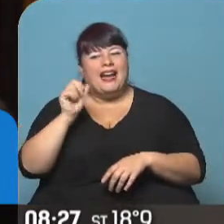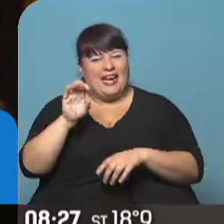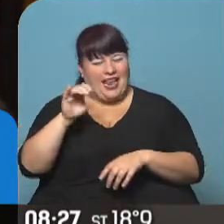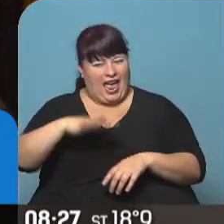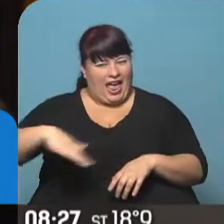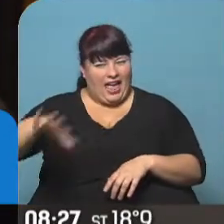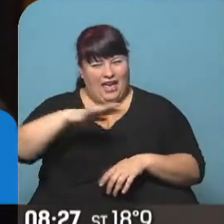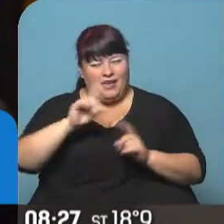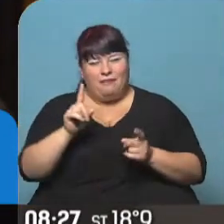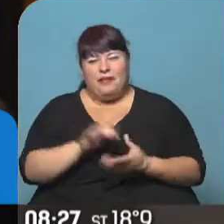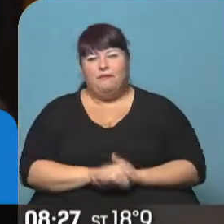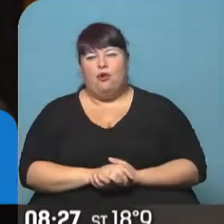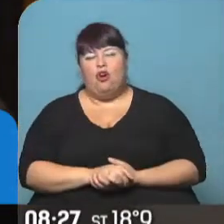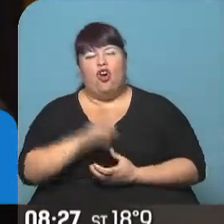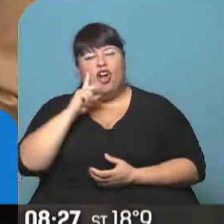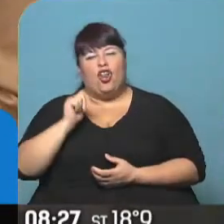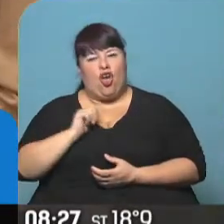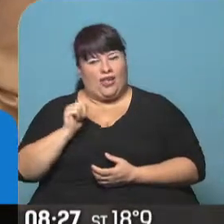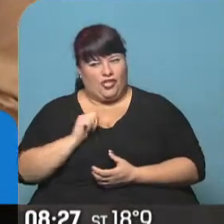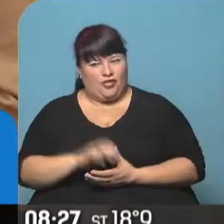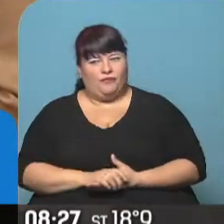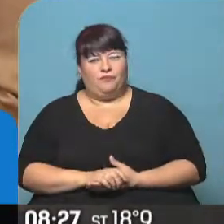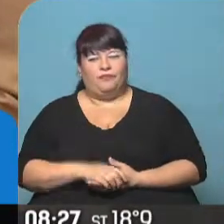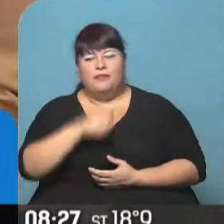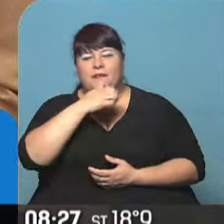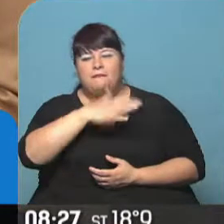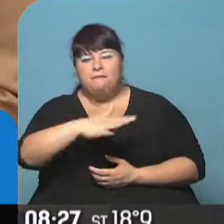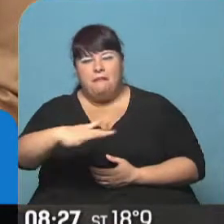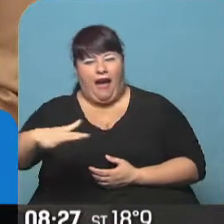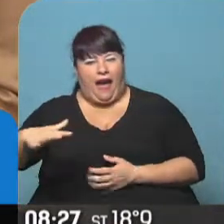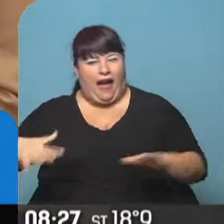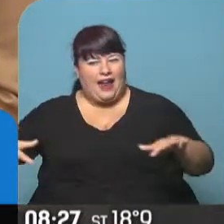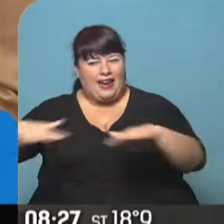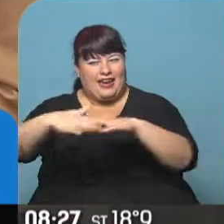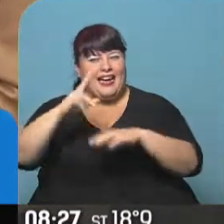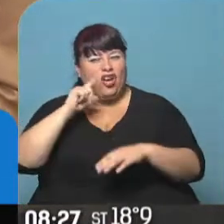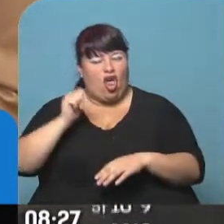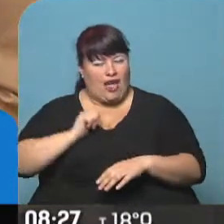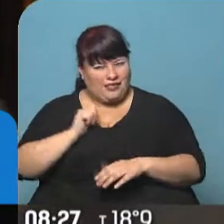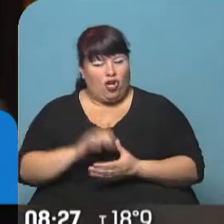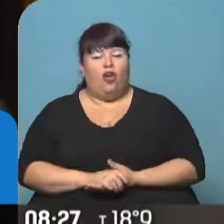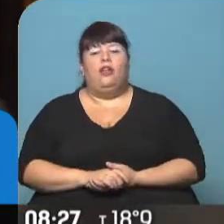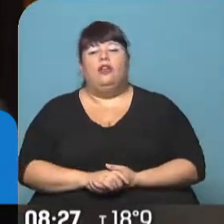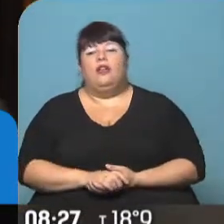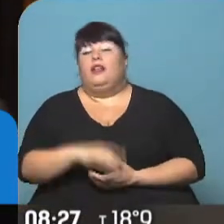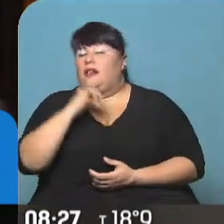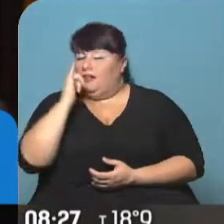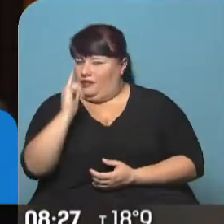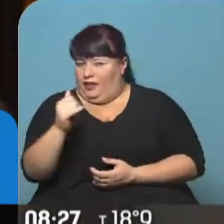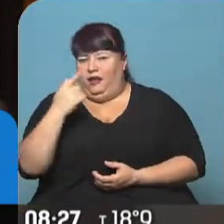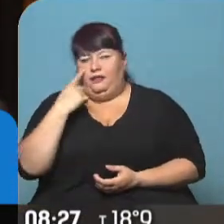¿no? La parte ahí donde en Río Gallegos, donde el mar se mete en Río Gallegos, y le hicieron